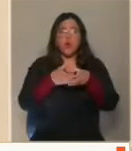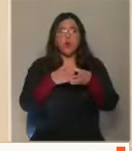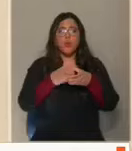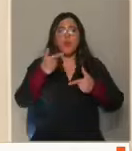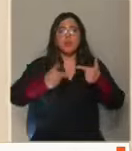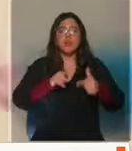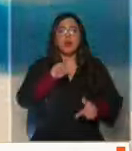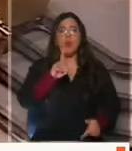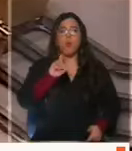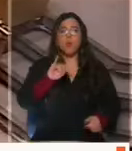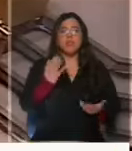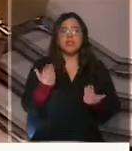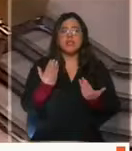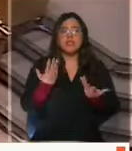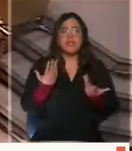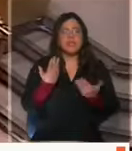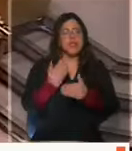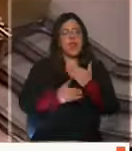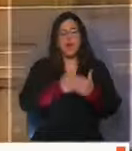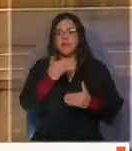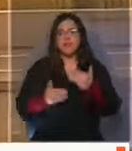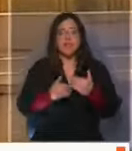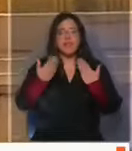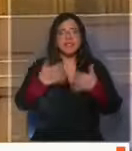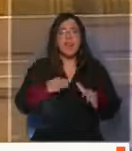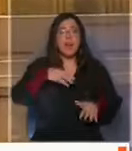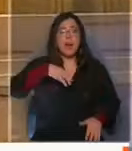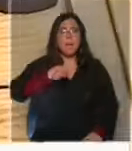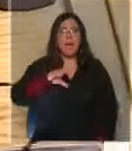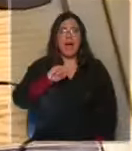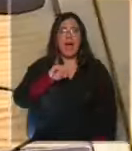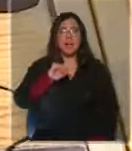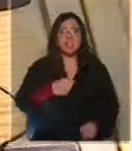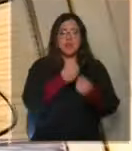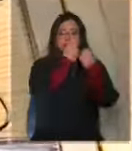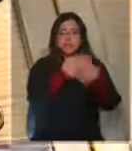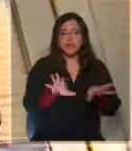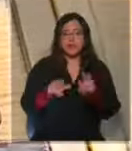por superada tras la renuncia de Macaya, quien no fue visto este miércoles en el Congreso.